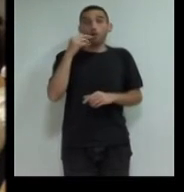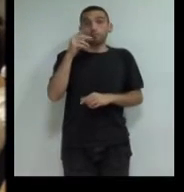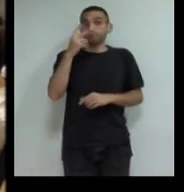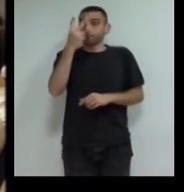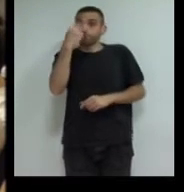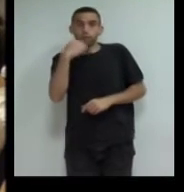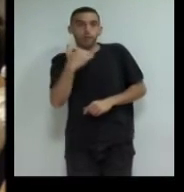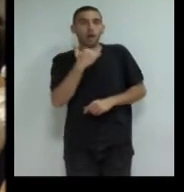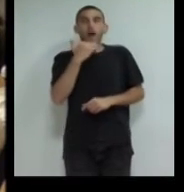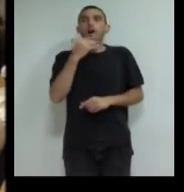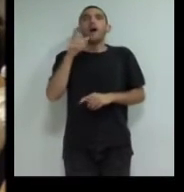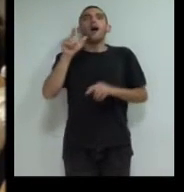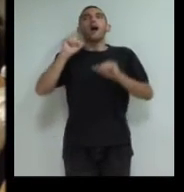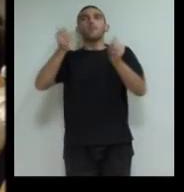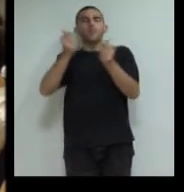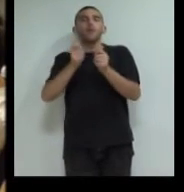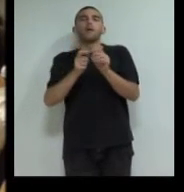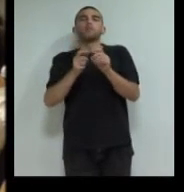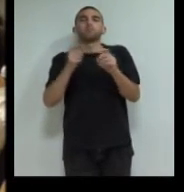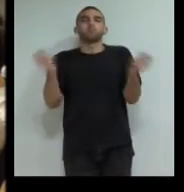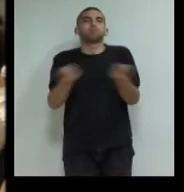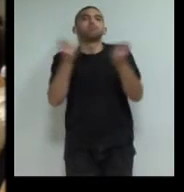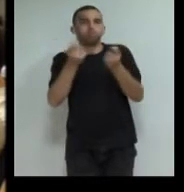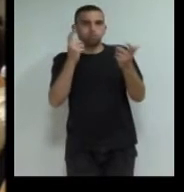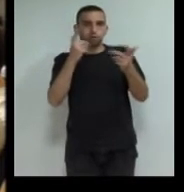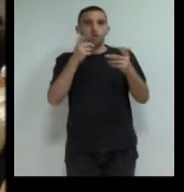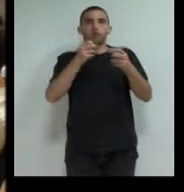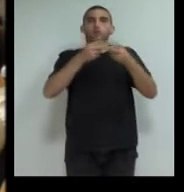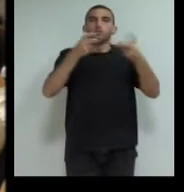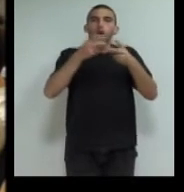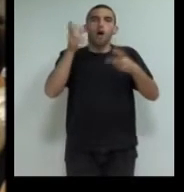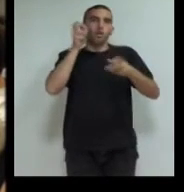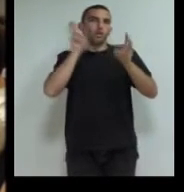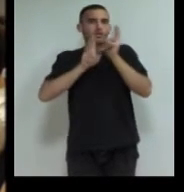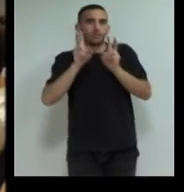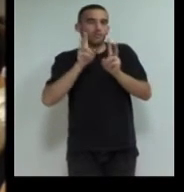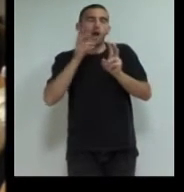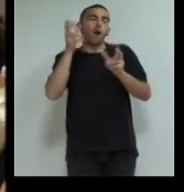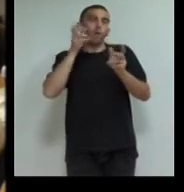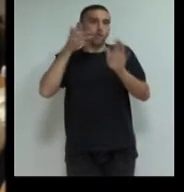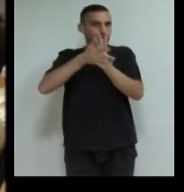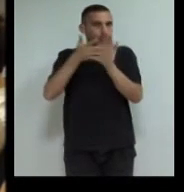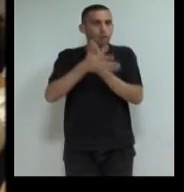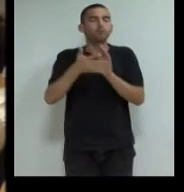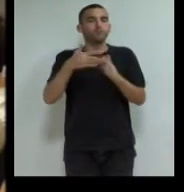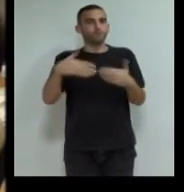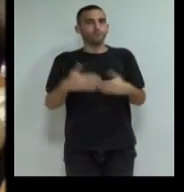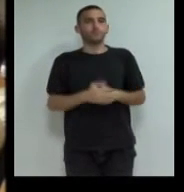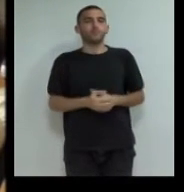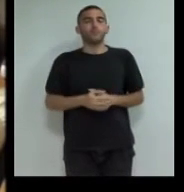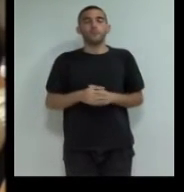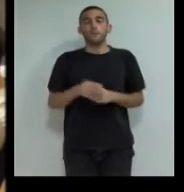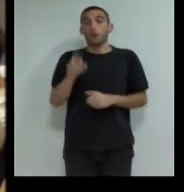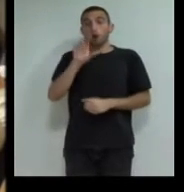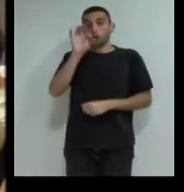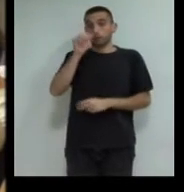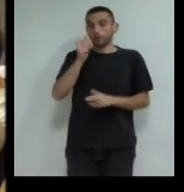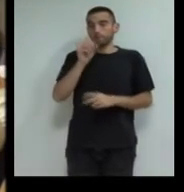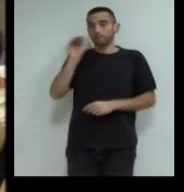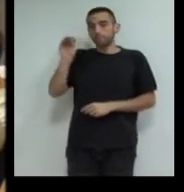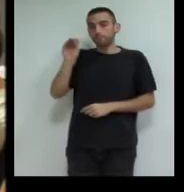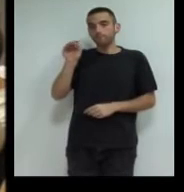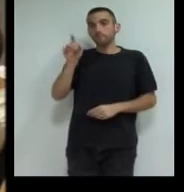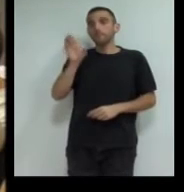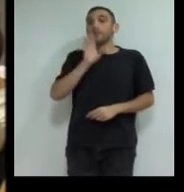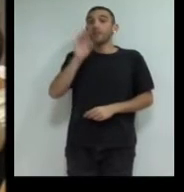que empieza a promocionar. Pero eso que comentas, Miguel, ocurre en todos. No, yo lo sé, pero hay que decirlo, ¿no? Es decir, el tema que